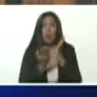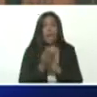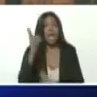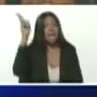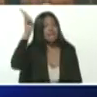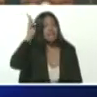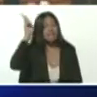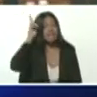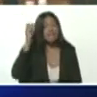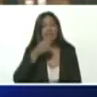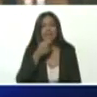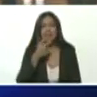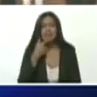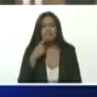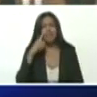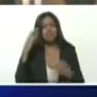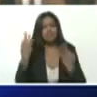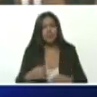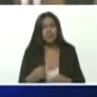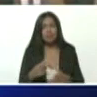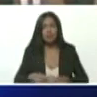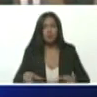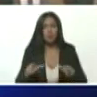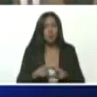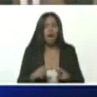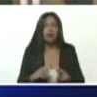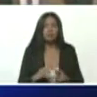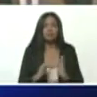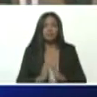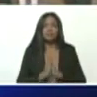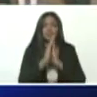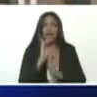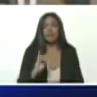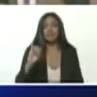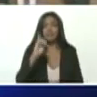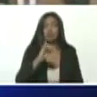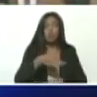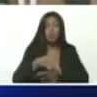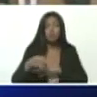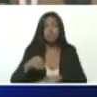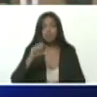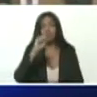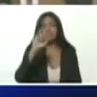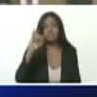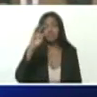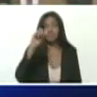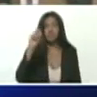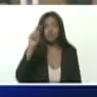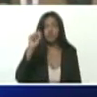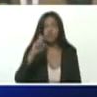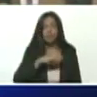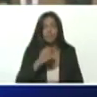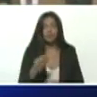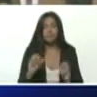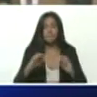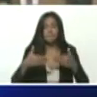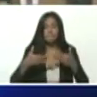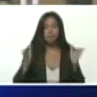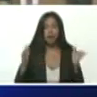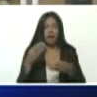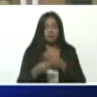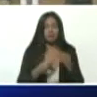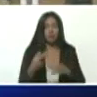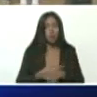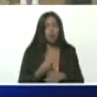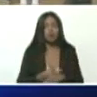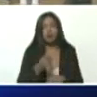escuela, precisamente allá en la parroquia San Isidro, en el municipio Cifontes, vamos a proceder a inaugurar,